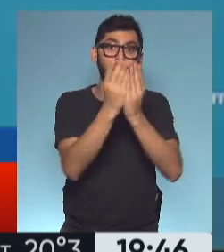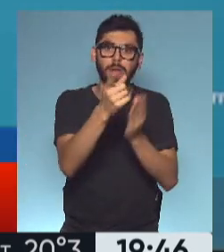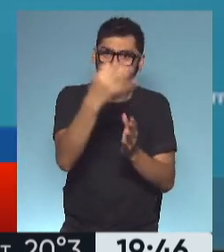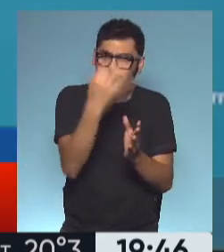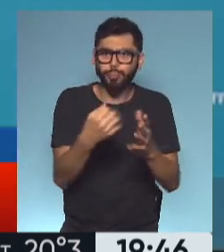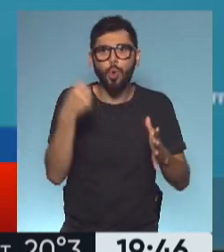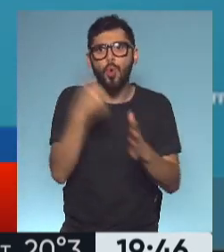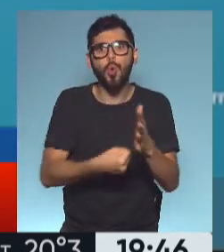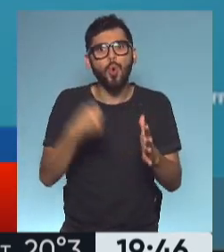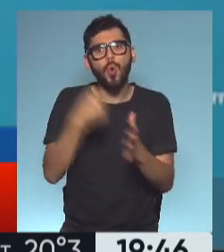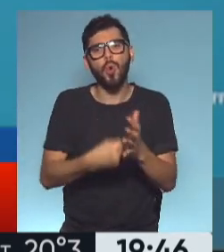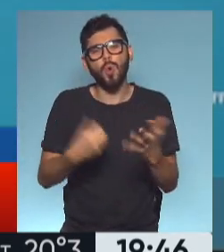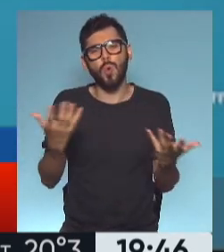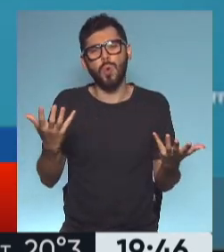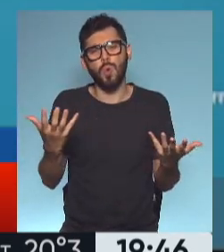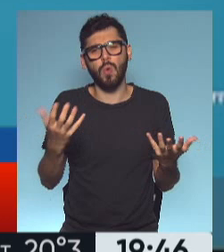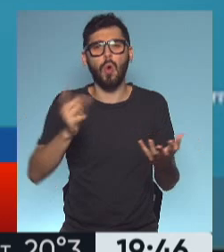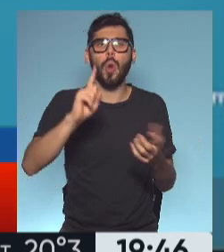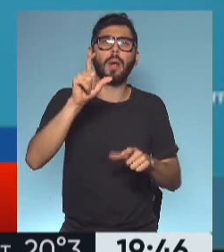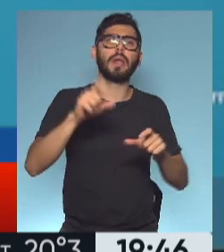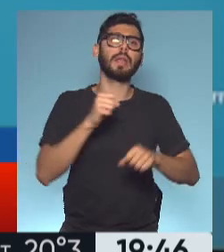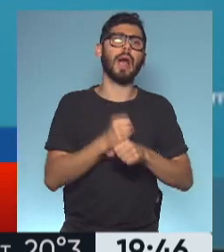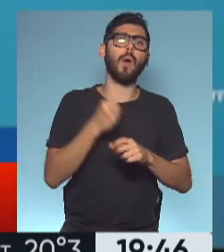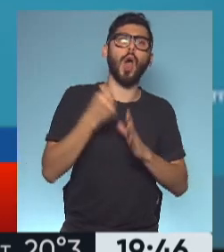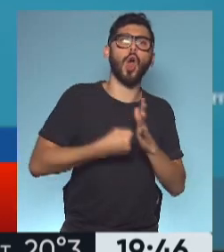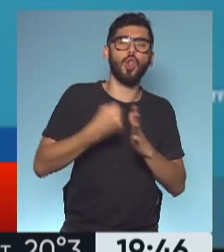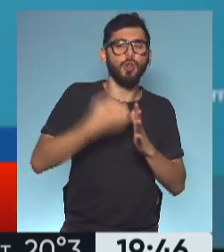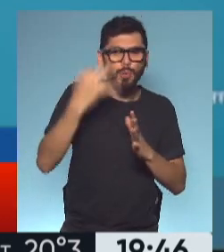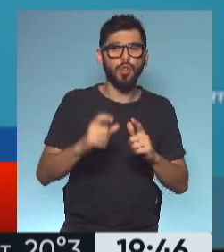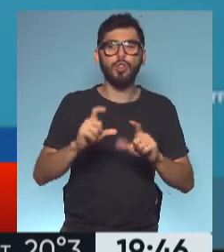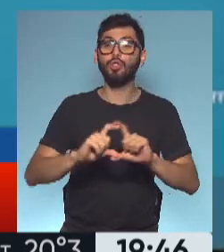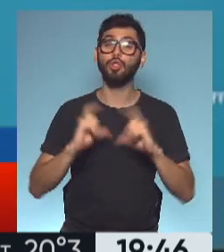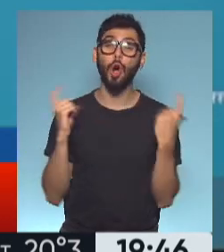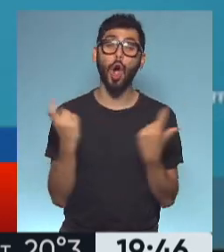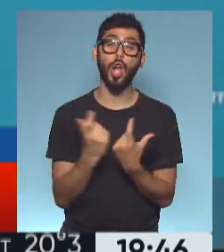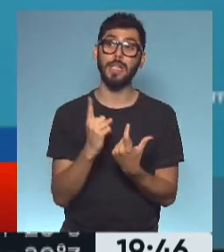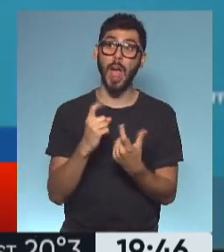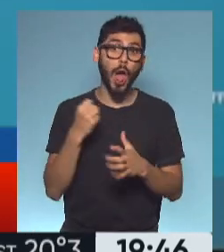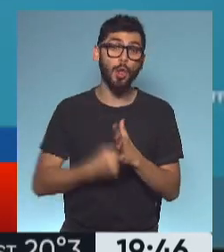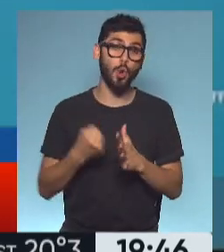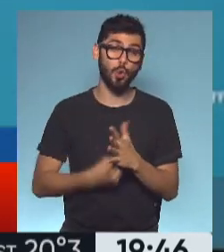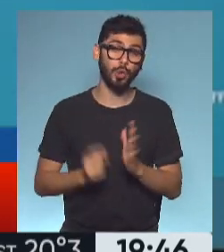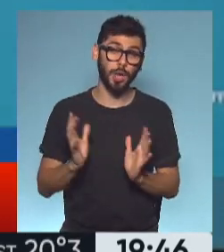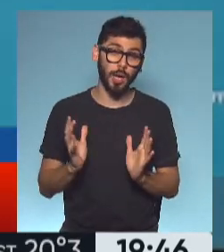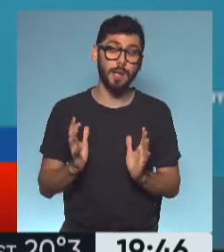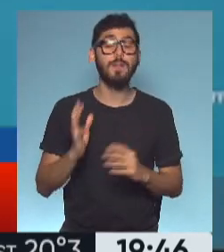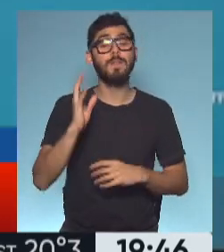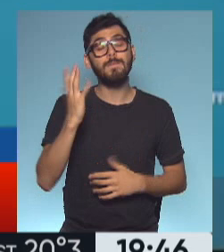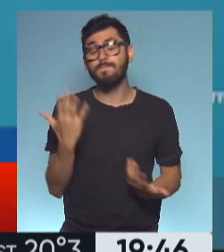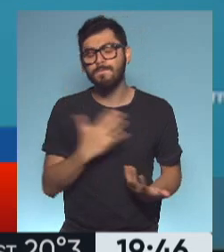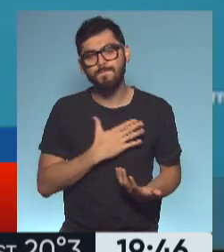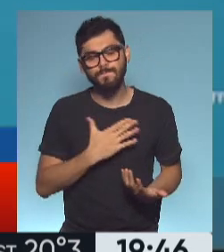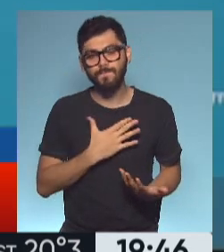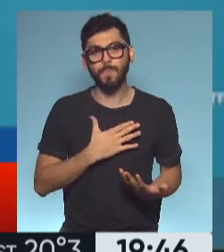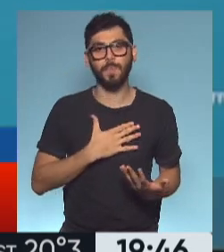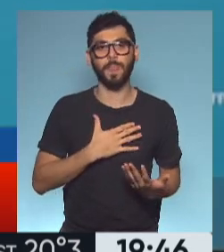librando. Y no es solo los trabajadores, es como sociedad que estamos librando esa lucha. Pero lamentablemente,